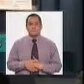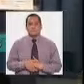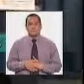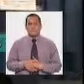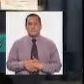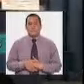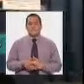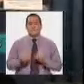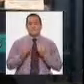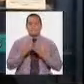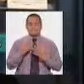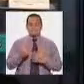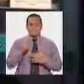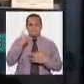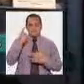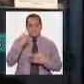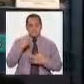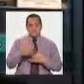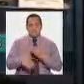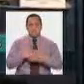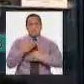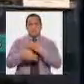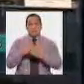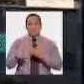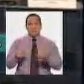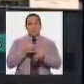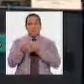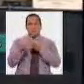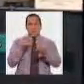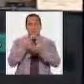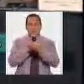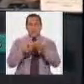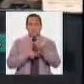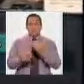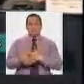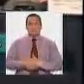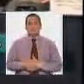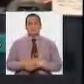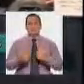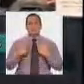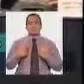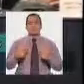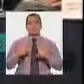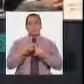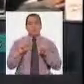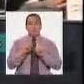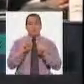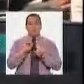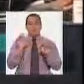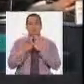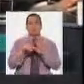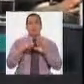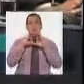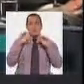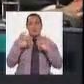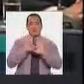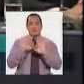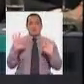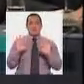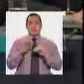Le he entendido la pregunta. Más allá del texto que usted comenta, yo no voy a hacer